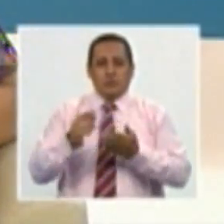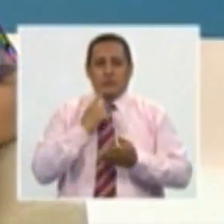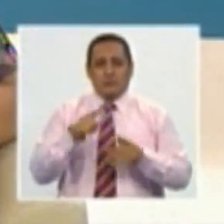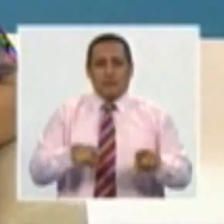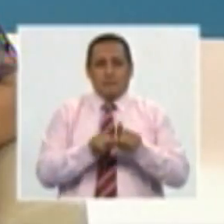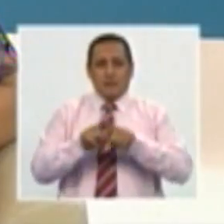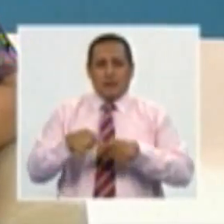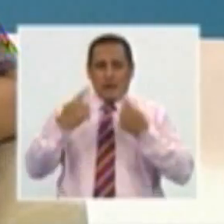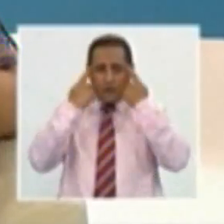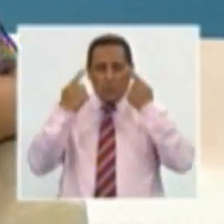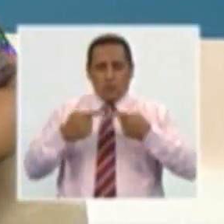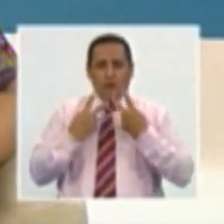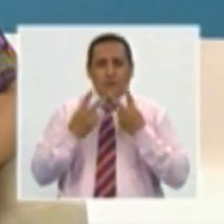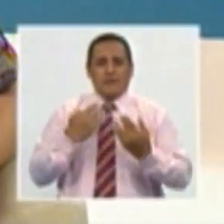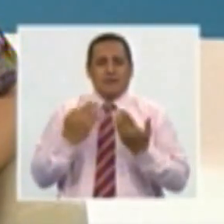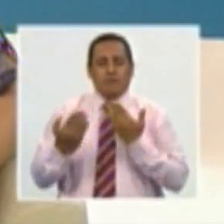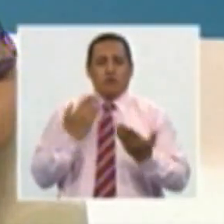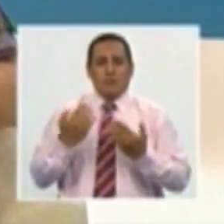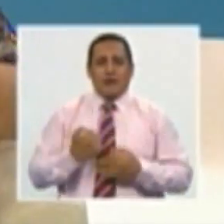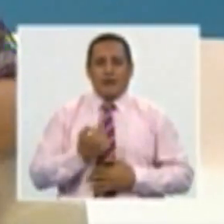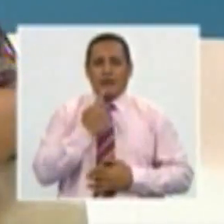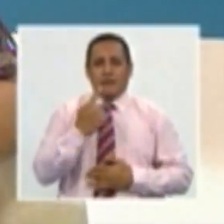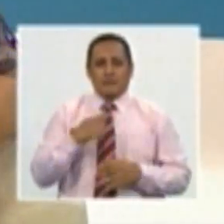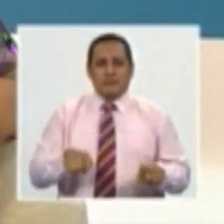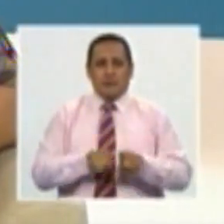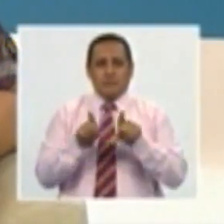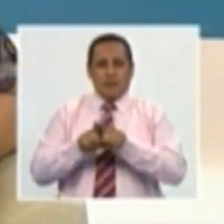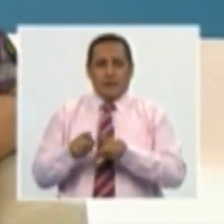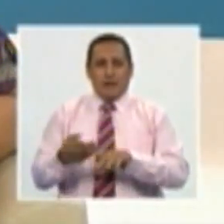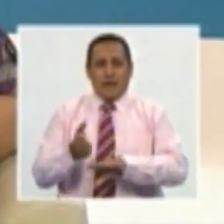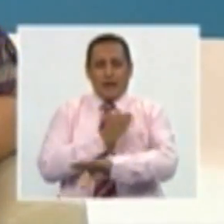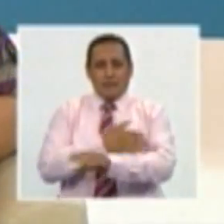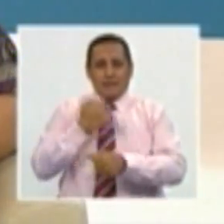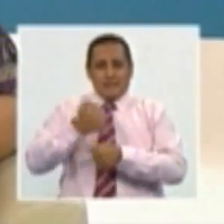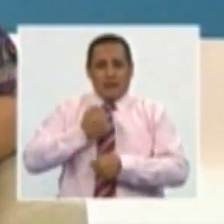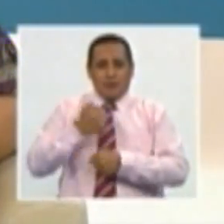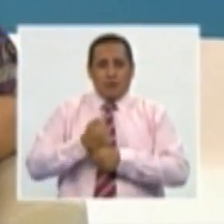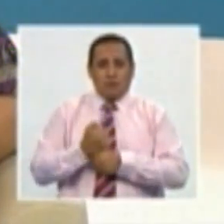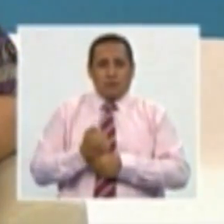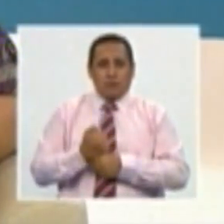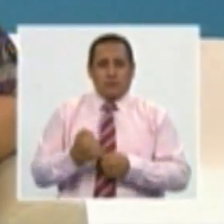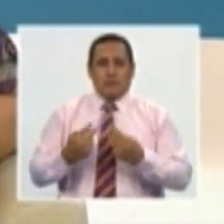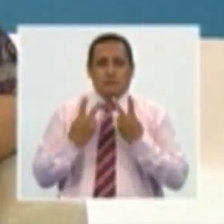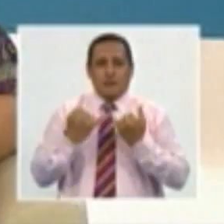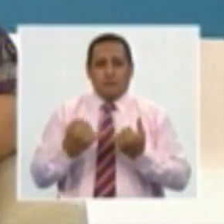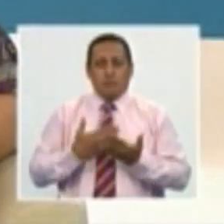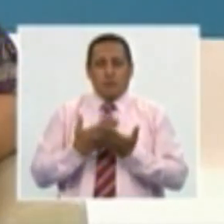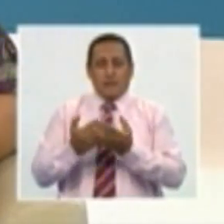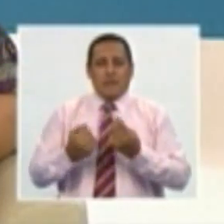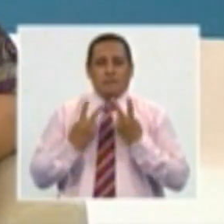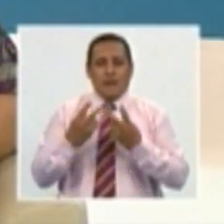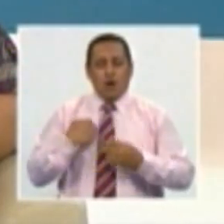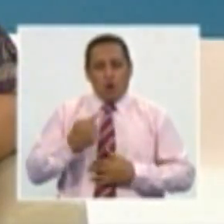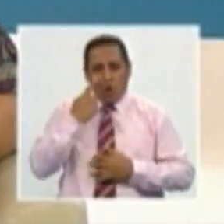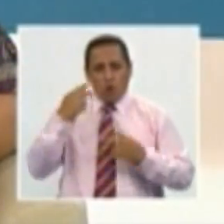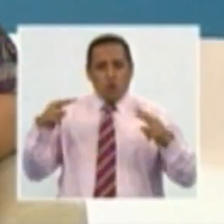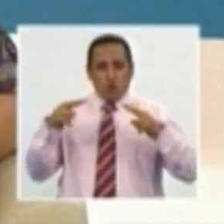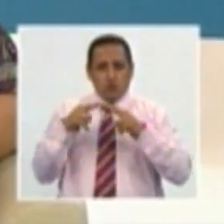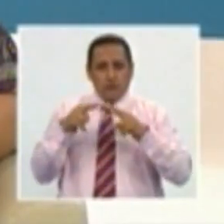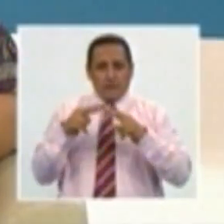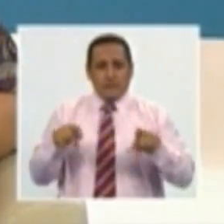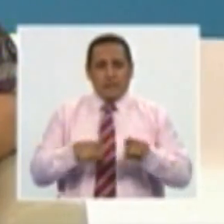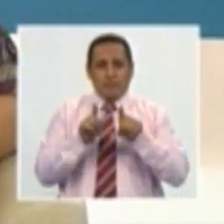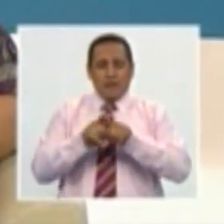pues para que se nos considere y en ese sentido también se nos dé todos los beneficios que se nos debe reconocer en